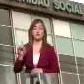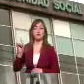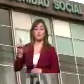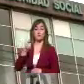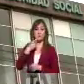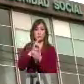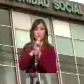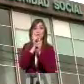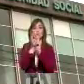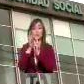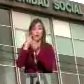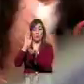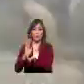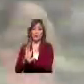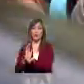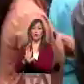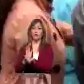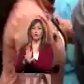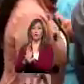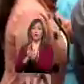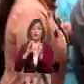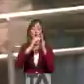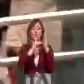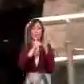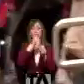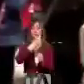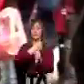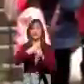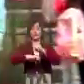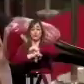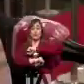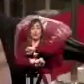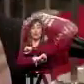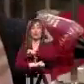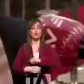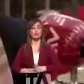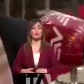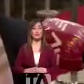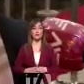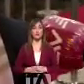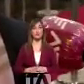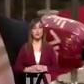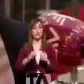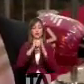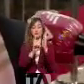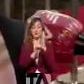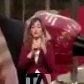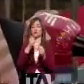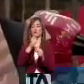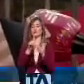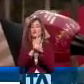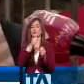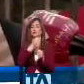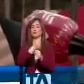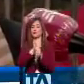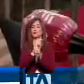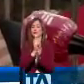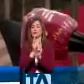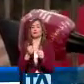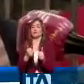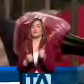las reformas a la seguridad social y al código de trabajo son fundamentales. El código laboral, si va a ser la reforma, ¿cuáles